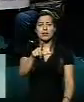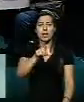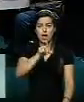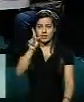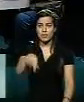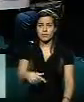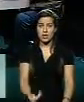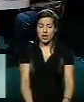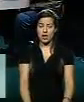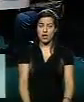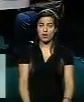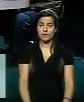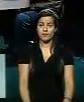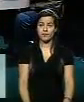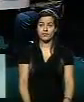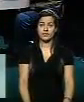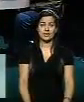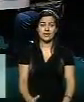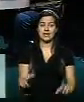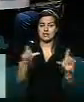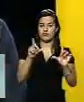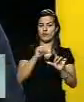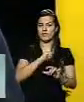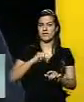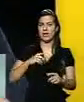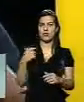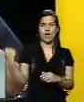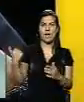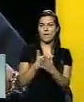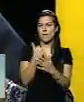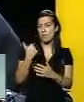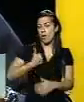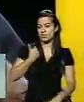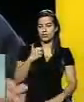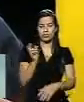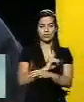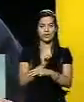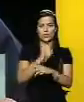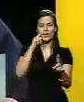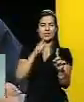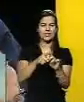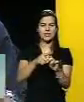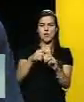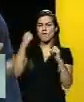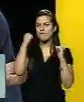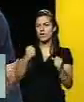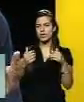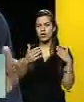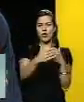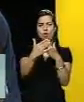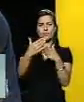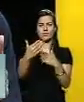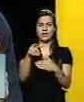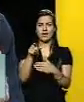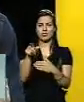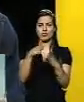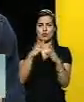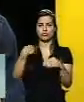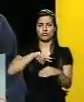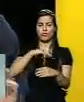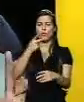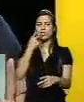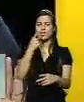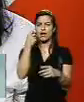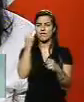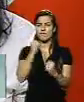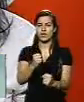Táchira. O los medios no pelaban. Sí, los medios estaban allí justamente para amedrentar y para, bueno, una política de terror. Pues